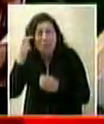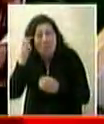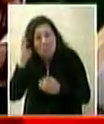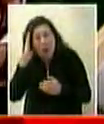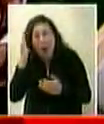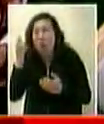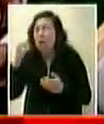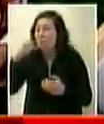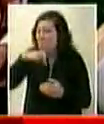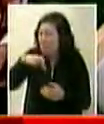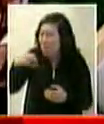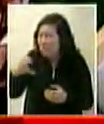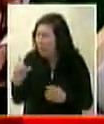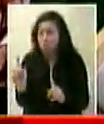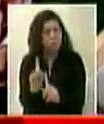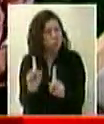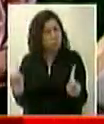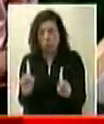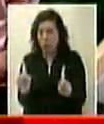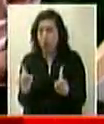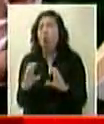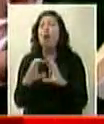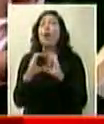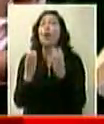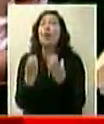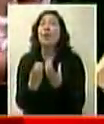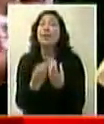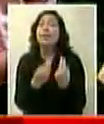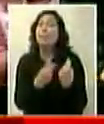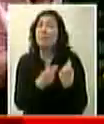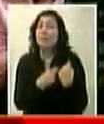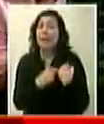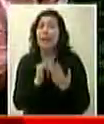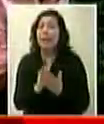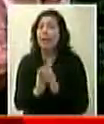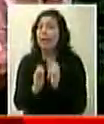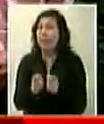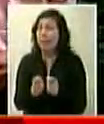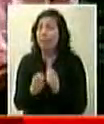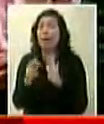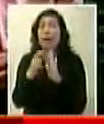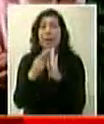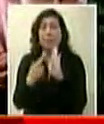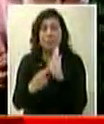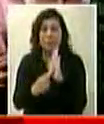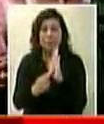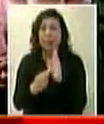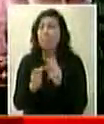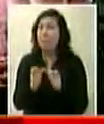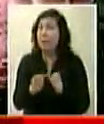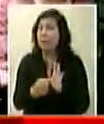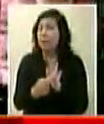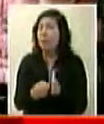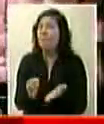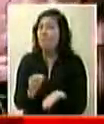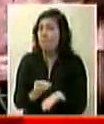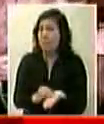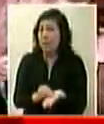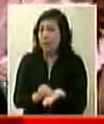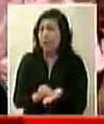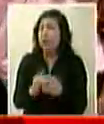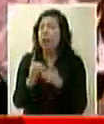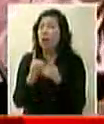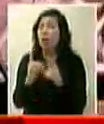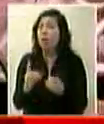ninguna bancada. Simplemente el Congreso está cumpliendo con la función que le da justamente el reglamento del Congreso, representar, y más aún a